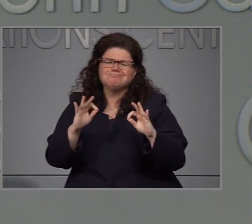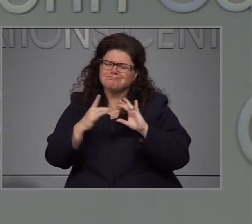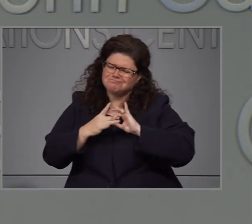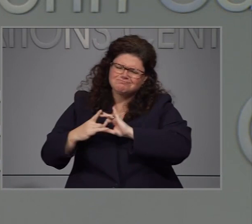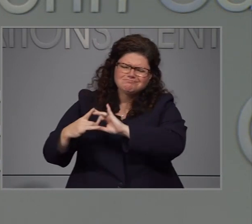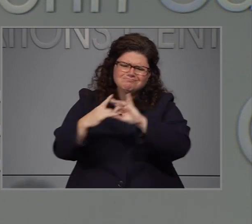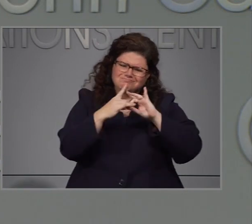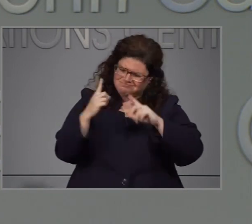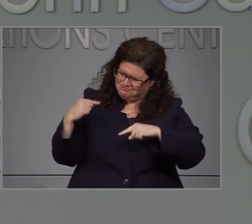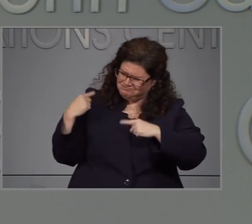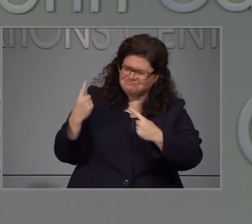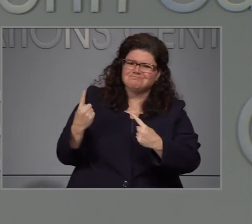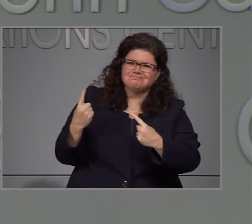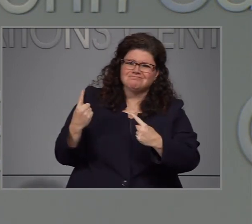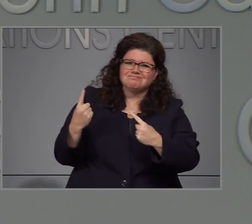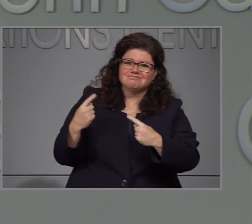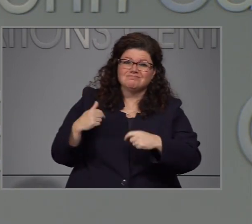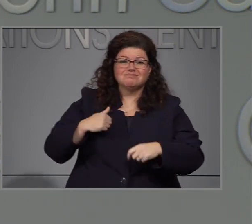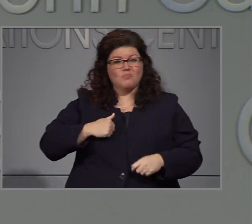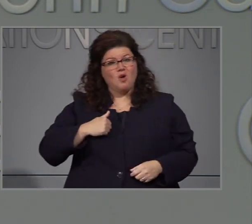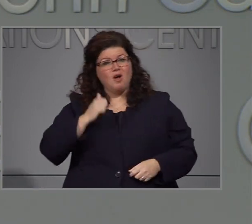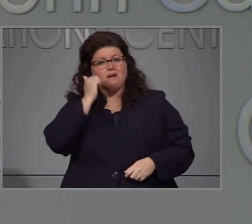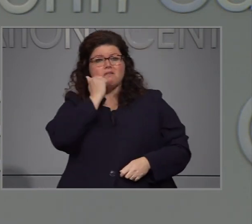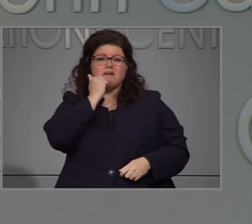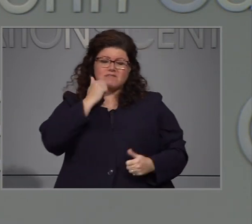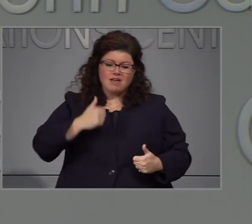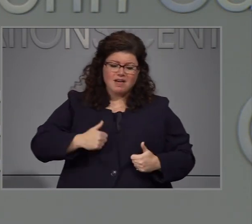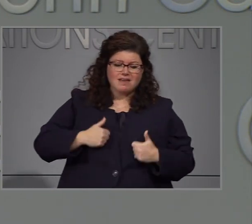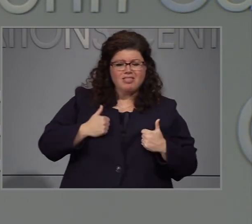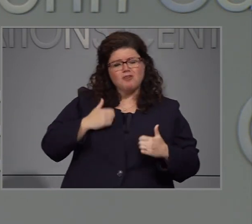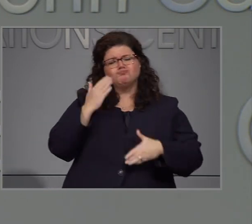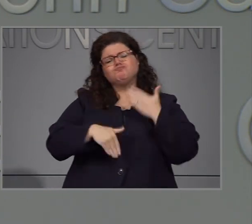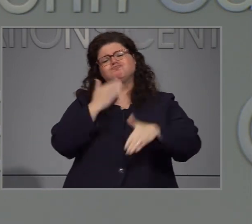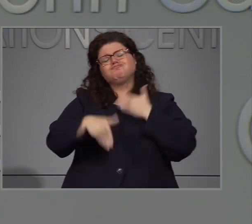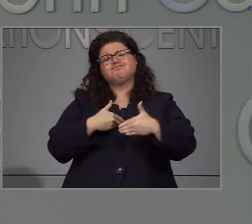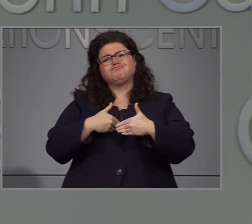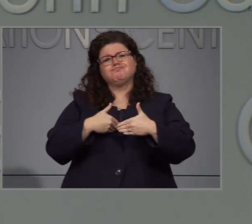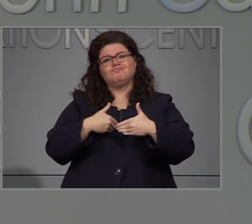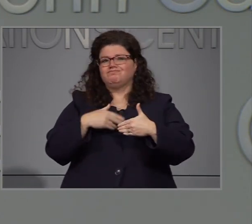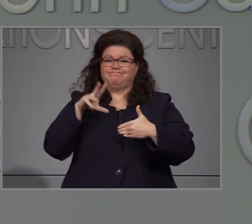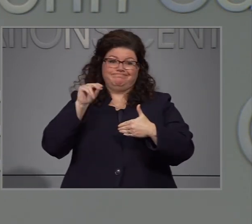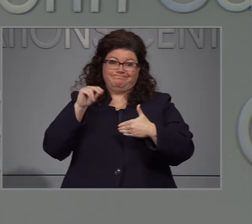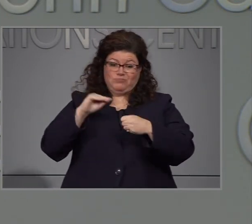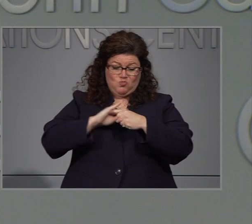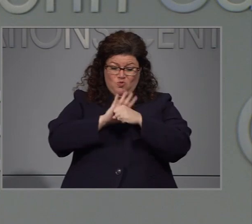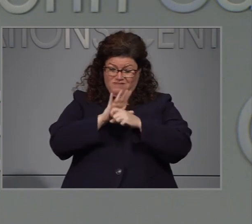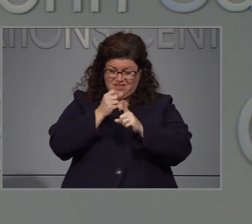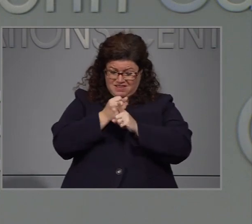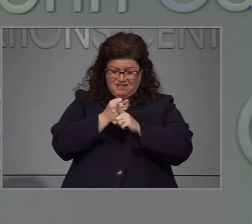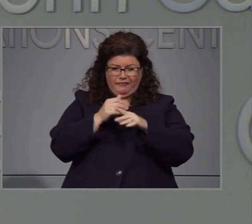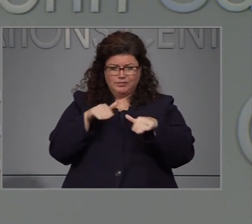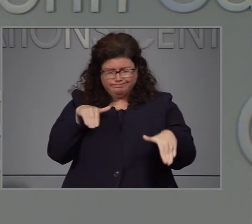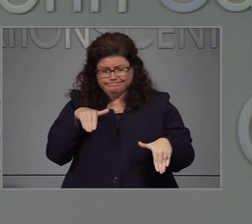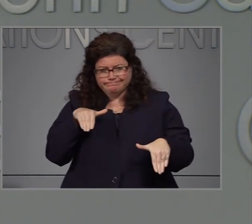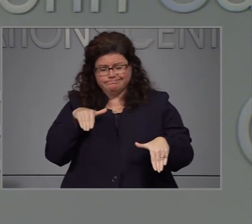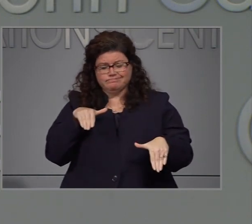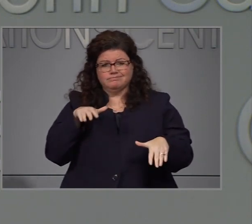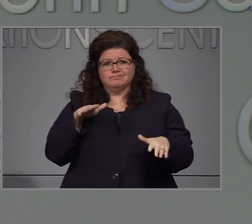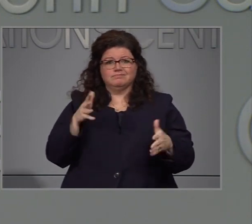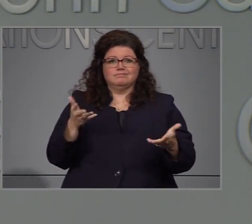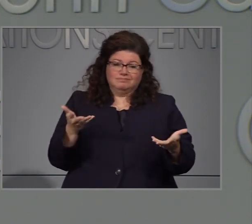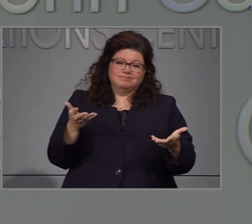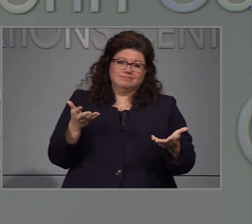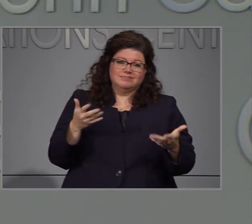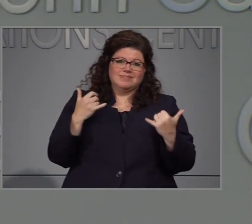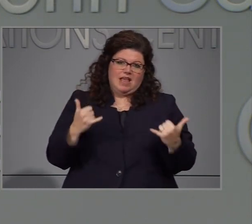de ayuda. Este virus ha cambiado nuestras vidas cotidianas, pero no va a cambiar quiénes somos. El